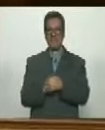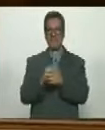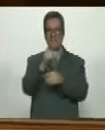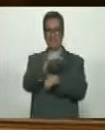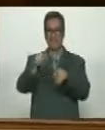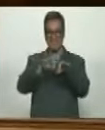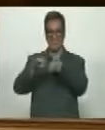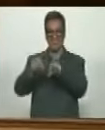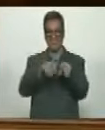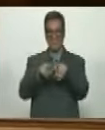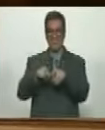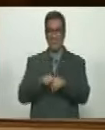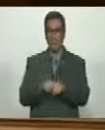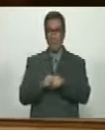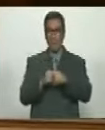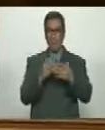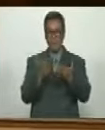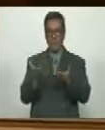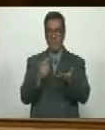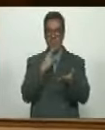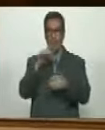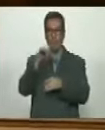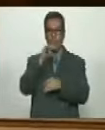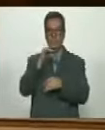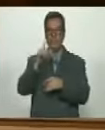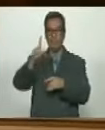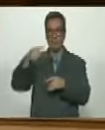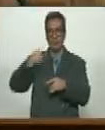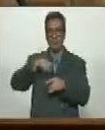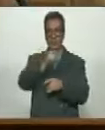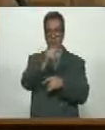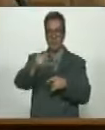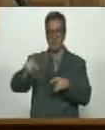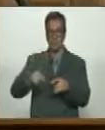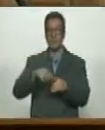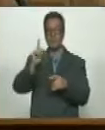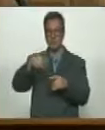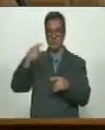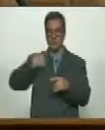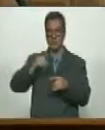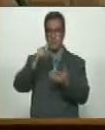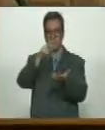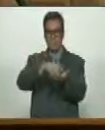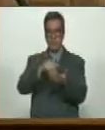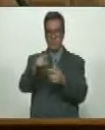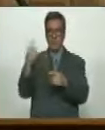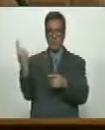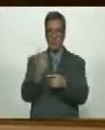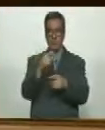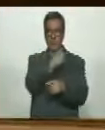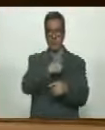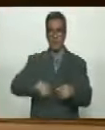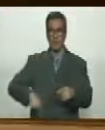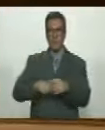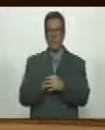Ciudadana secretaria, sírvase informar si hay quórum. Hay quórum, ciudadano presidente.